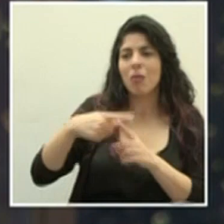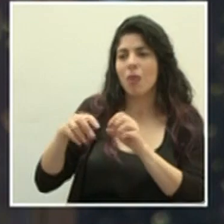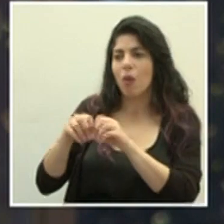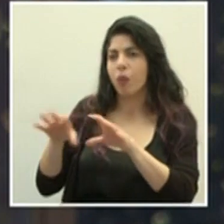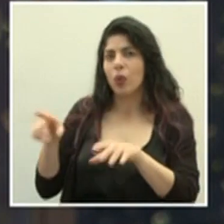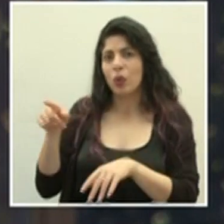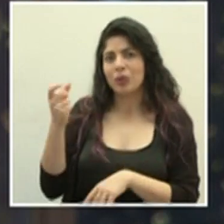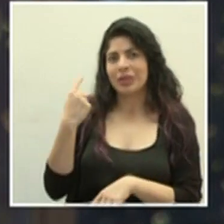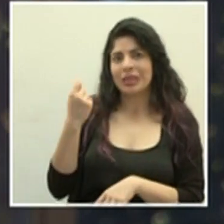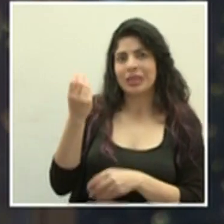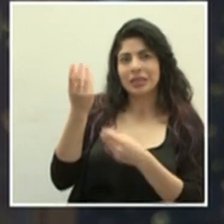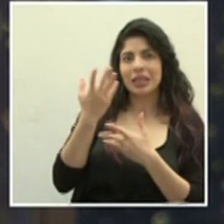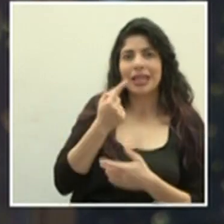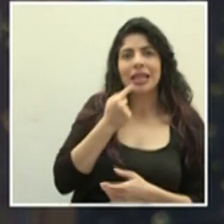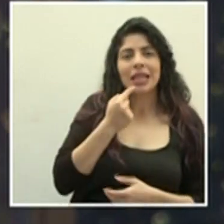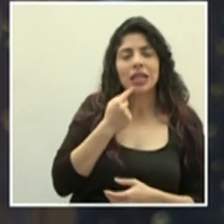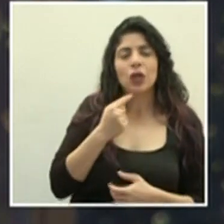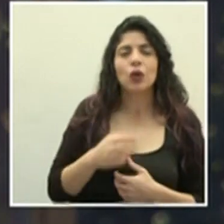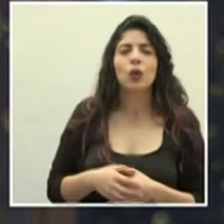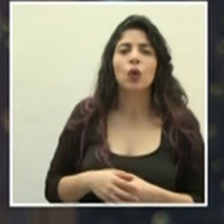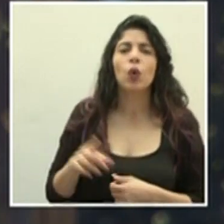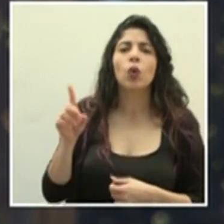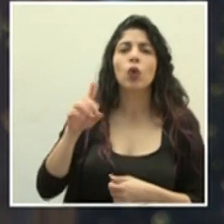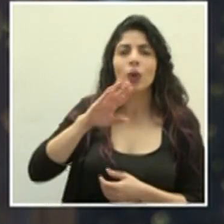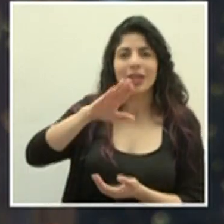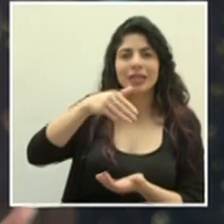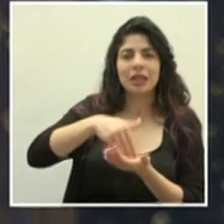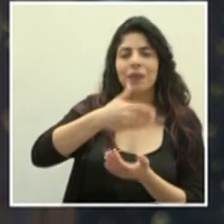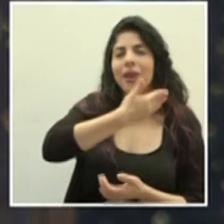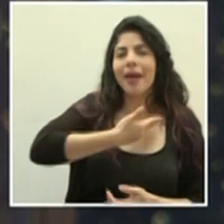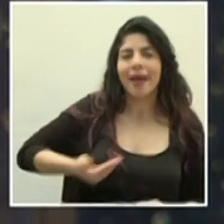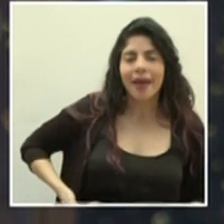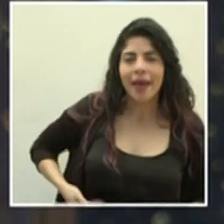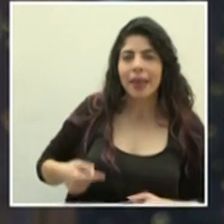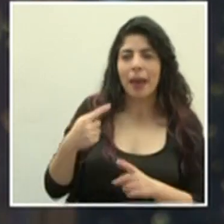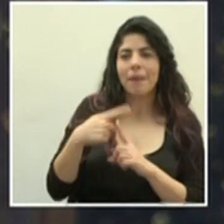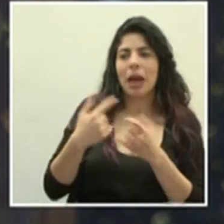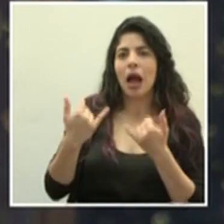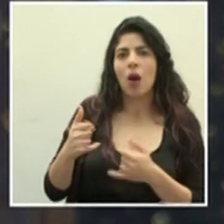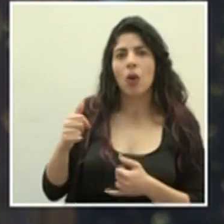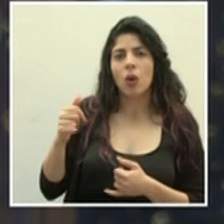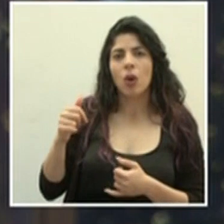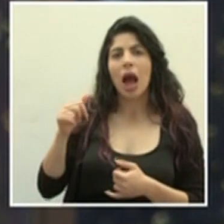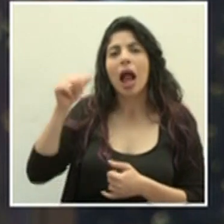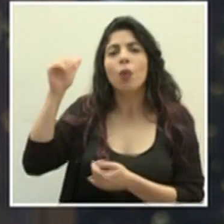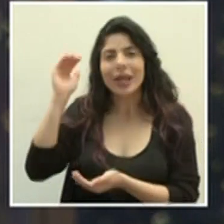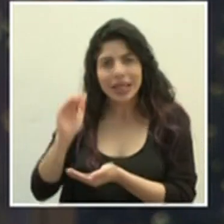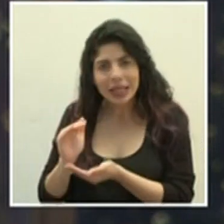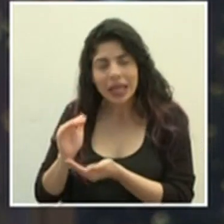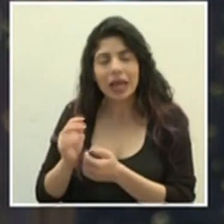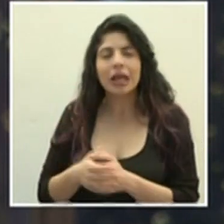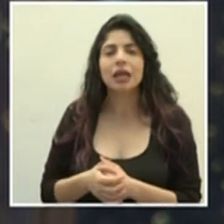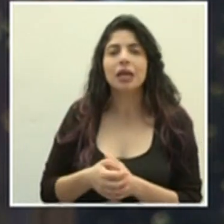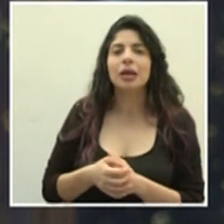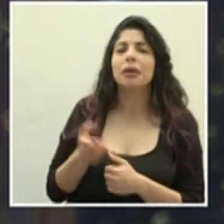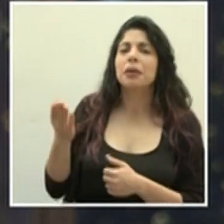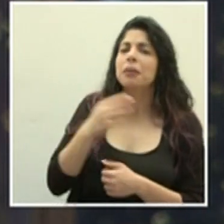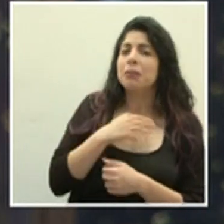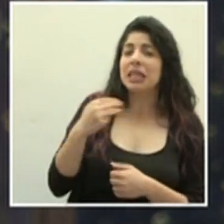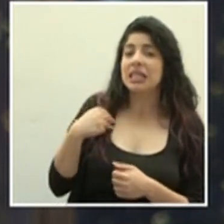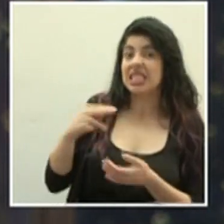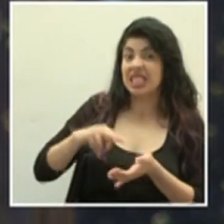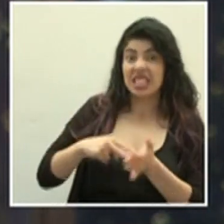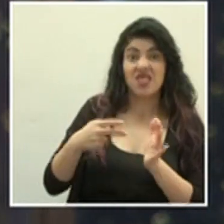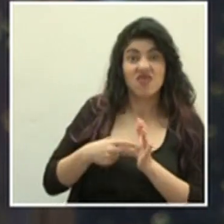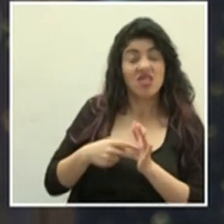usted mencionó recientemente en el área central, Heredia, y ahora de Alajuelita. Señor ministro, si se